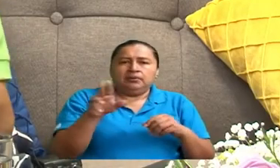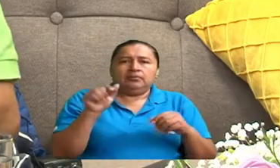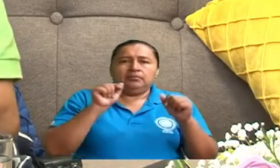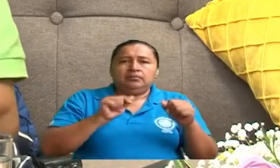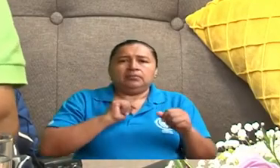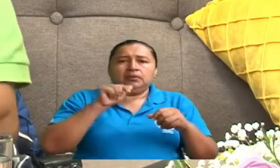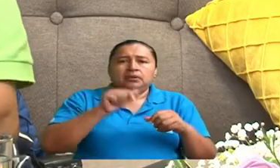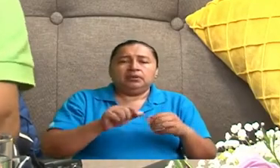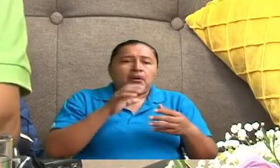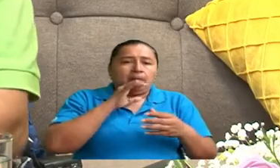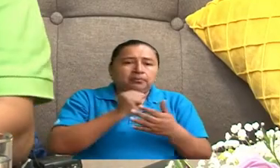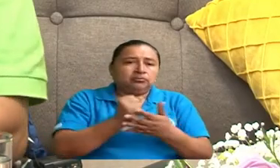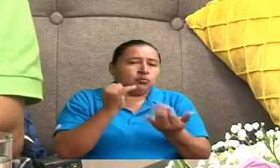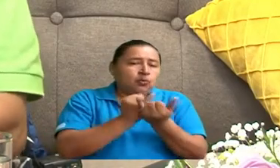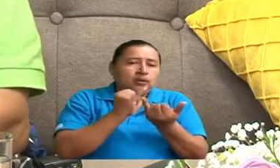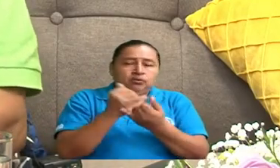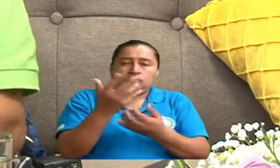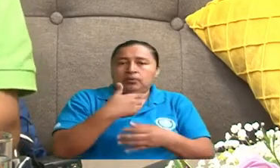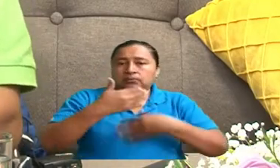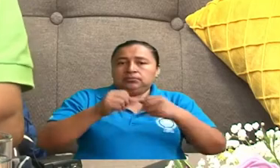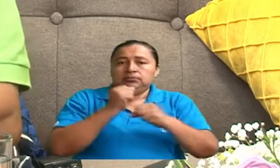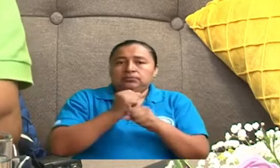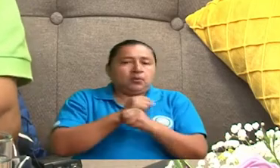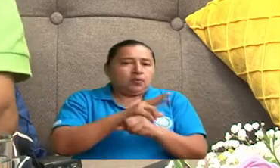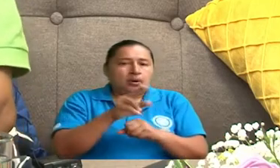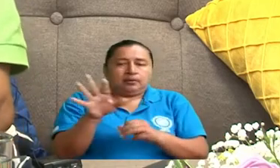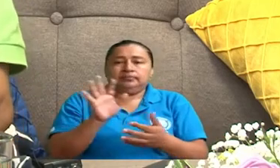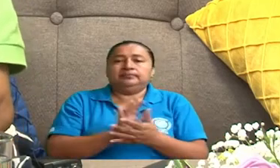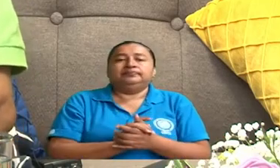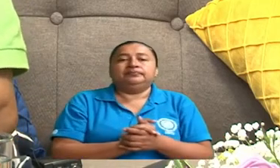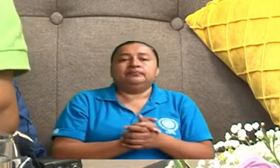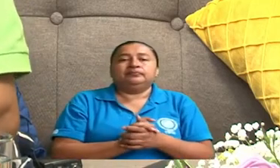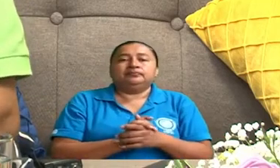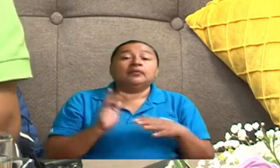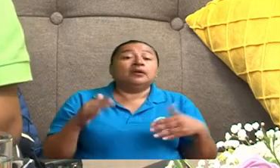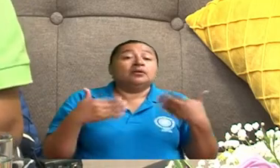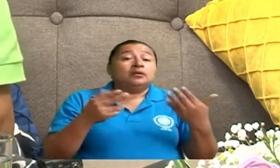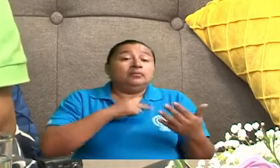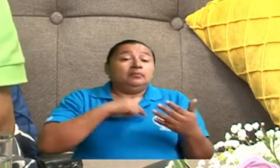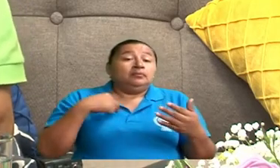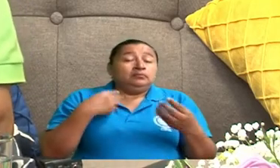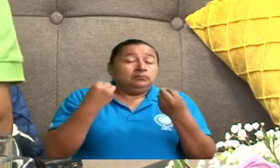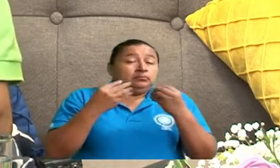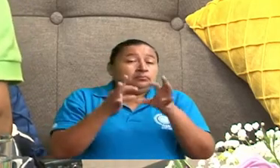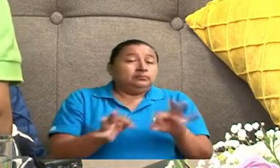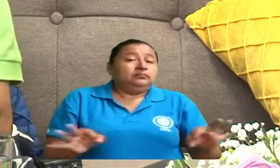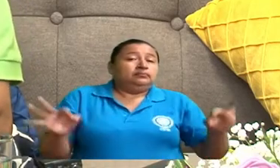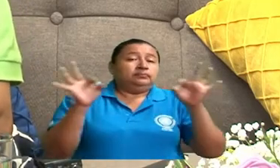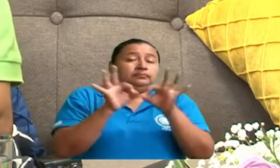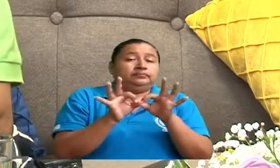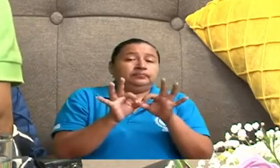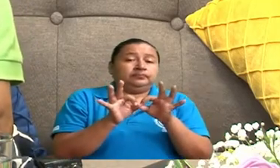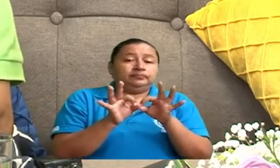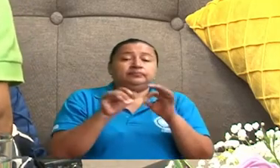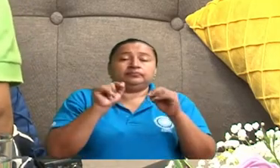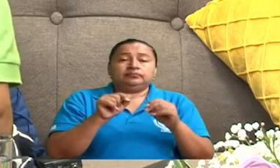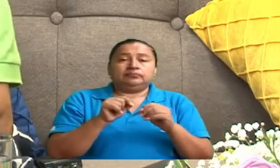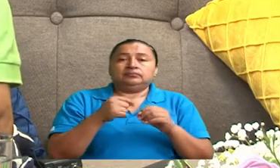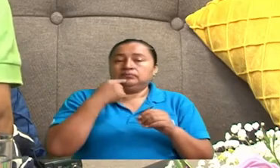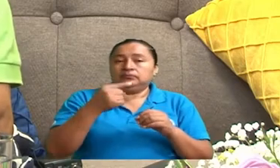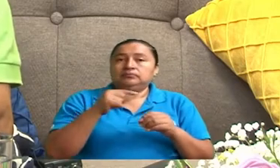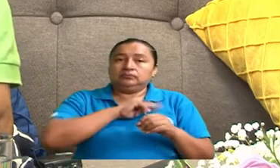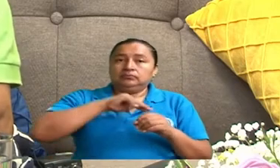mismas bombas, los mismos tapones. Principio. El mismo principio. Entonces, para nosotros es muy importante decirle